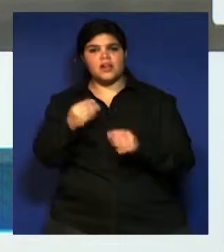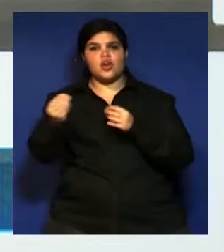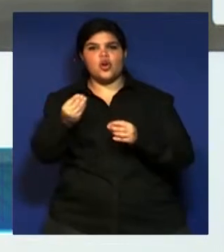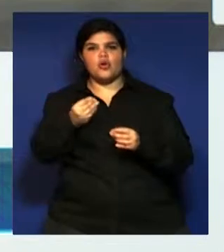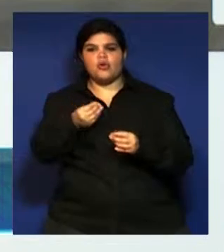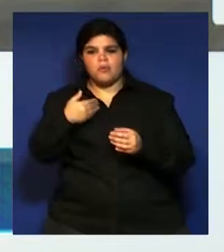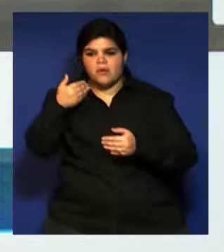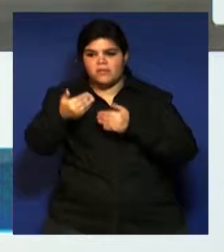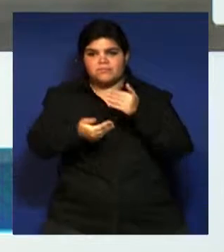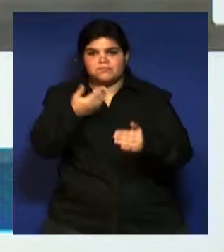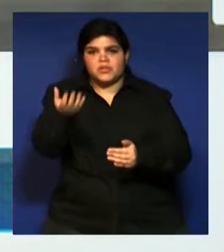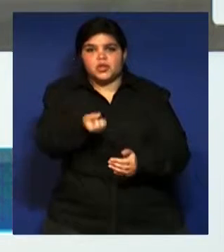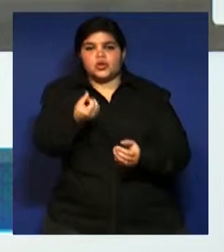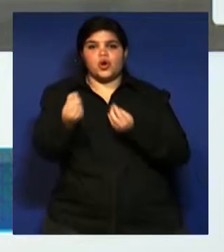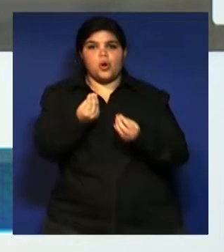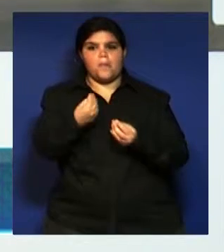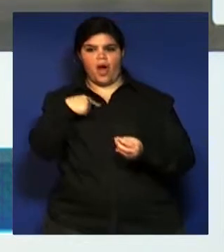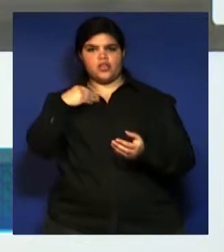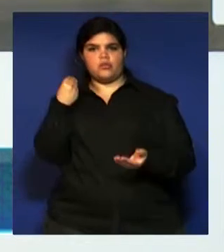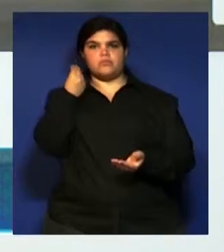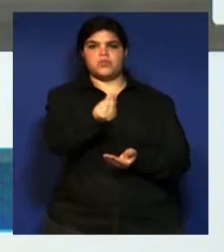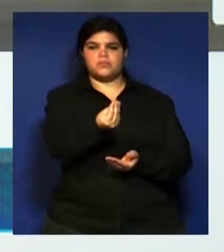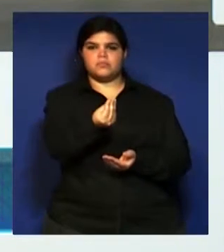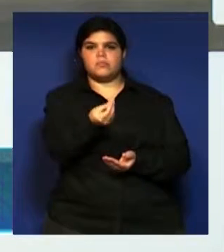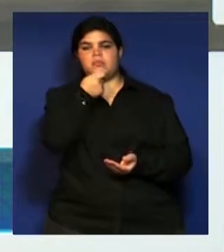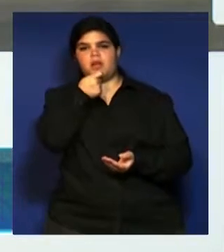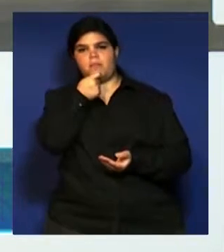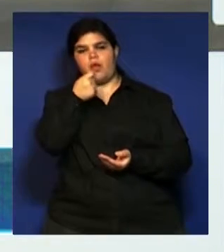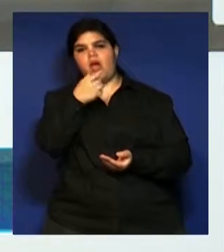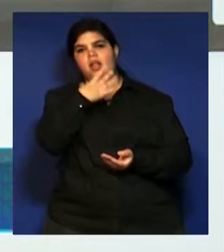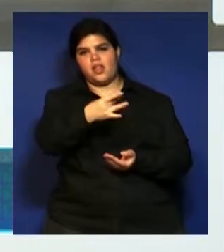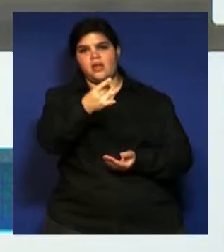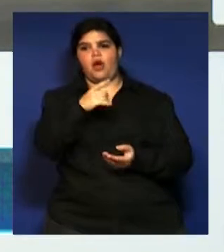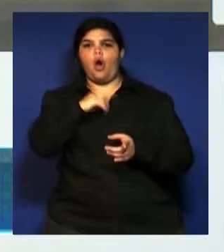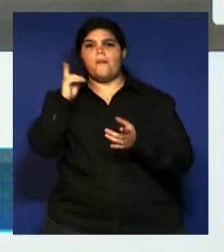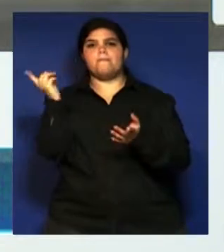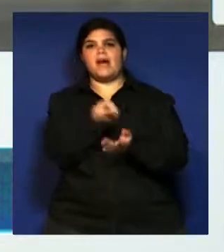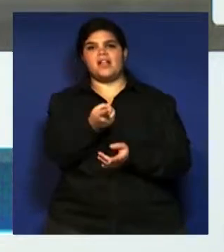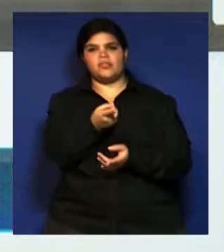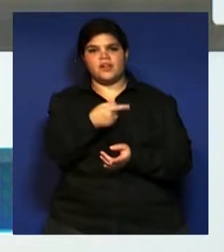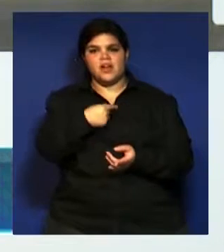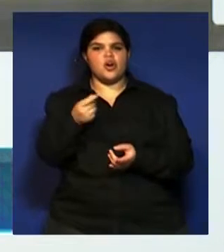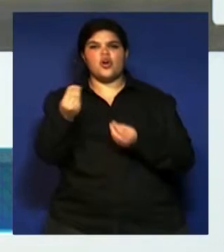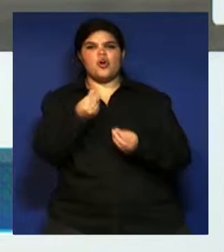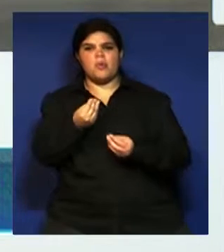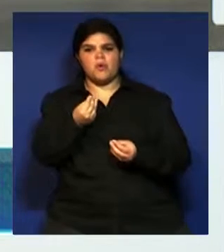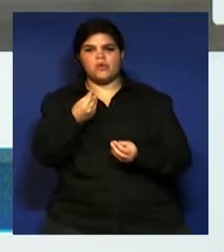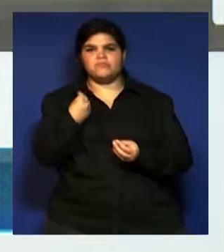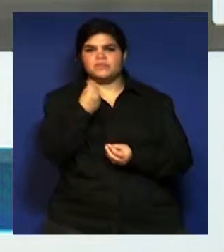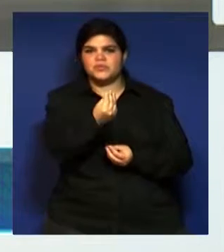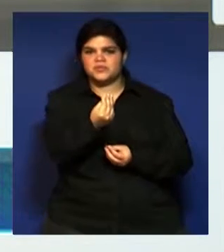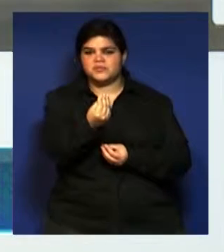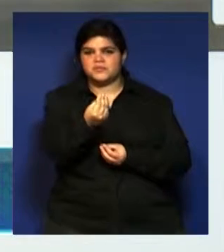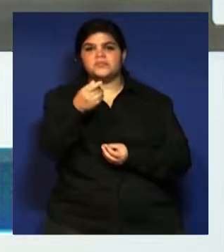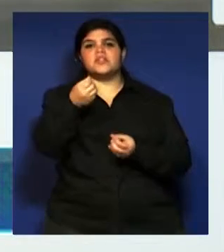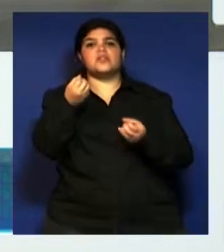uno al lugar que está ocupando, ya sea funcionario electo o designado. ¿Qué condiciones reunía previamente a eso